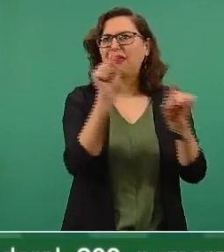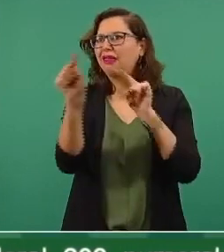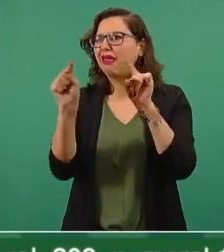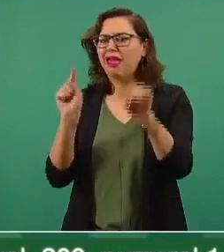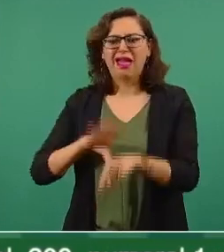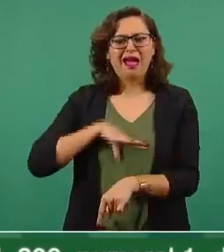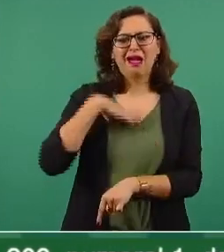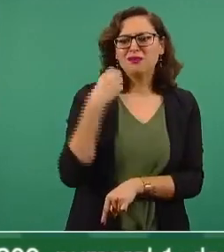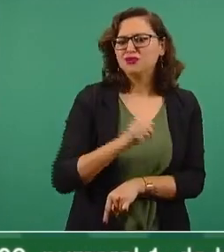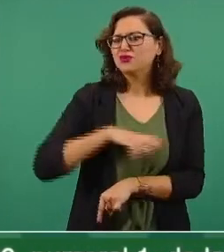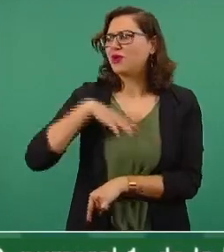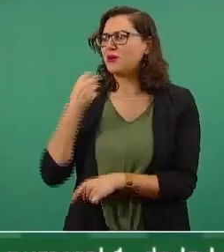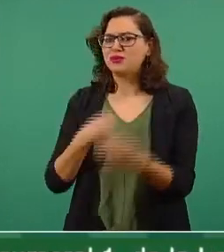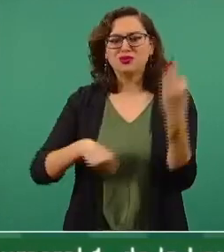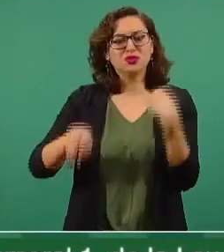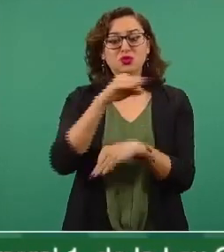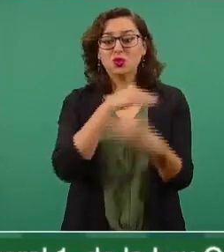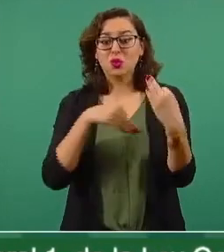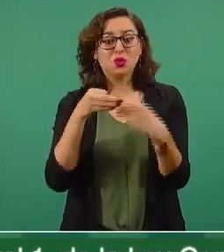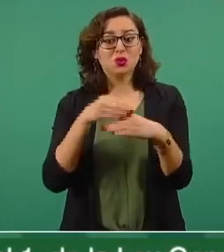la industria petrolera